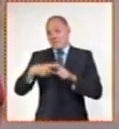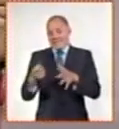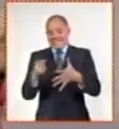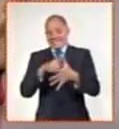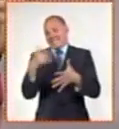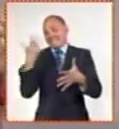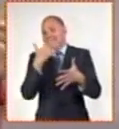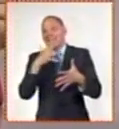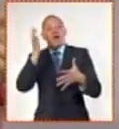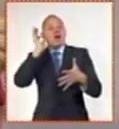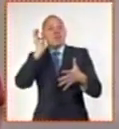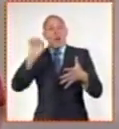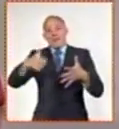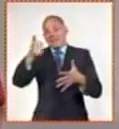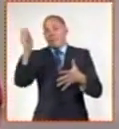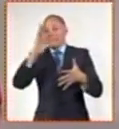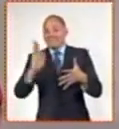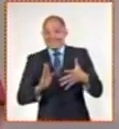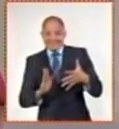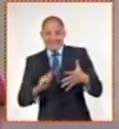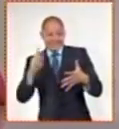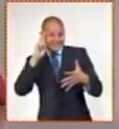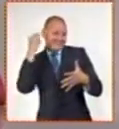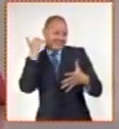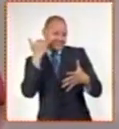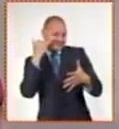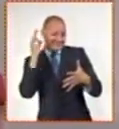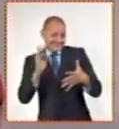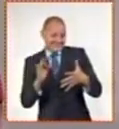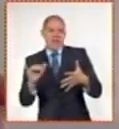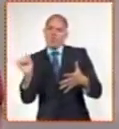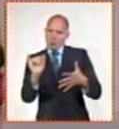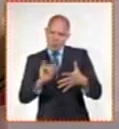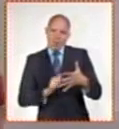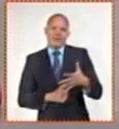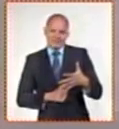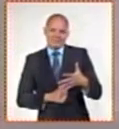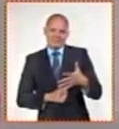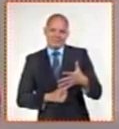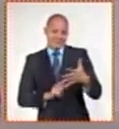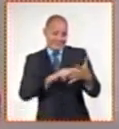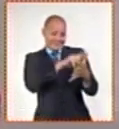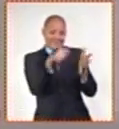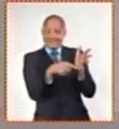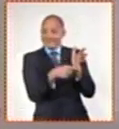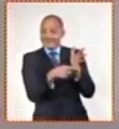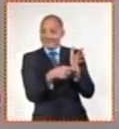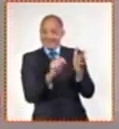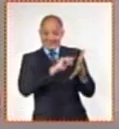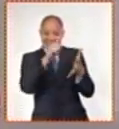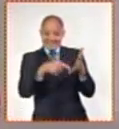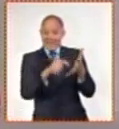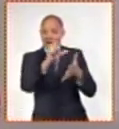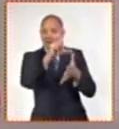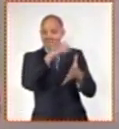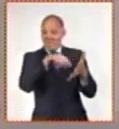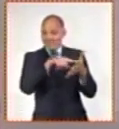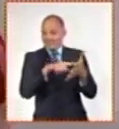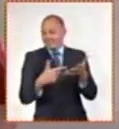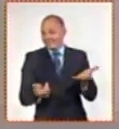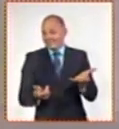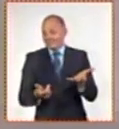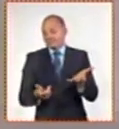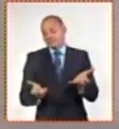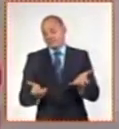son que por cierto fue una de las primeras personalidades políticas en expresar su apoyo con Cristina Fernández. O